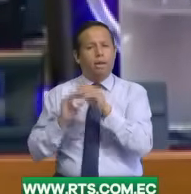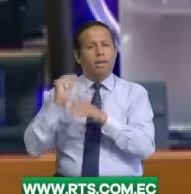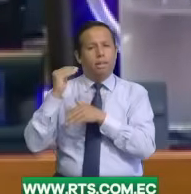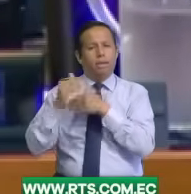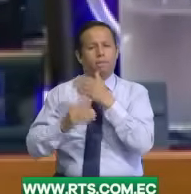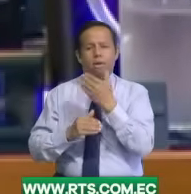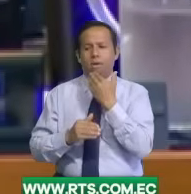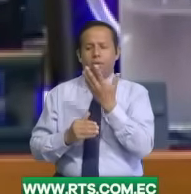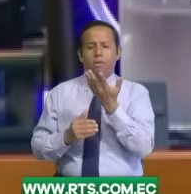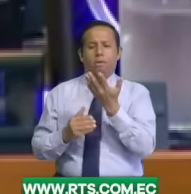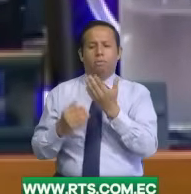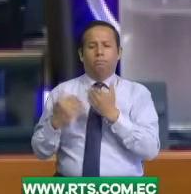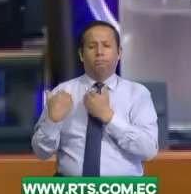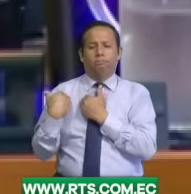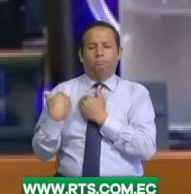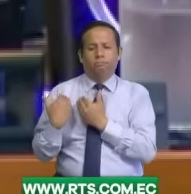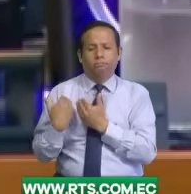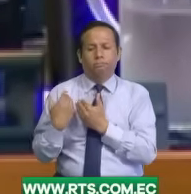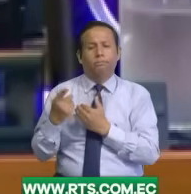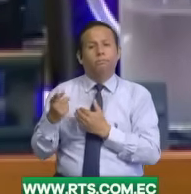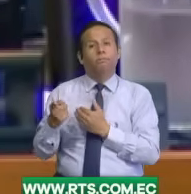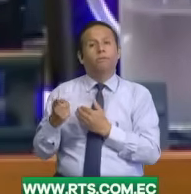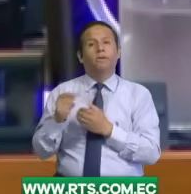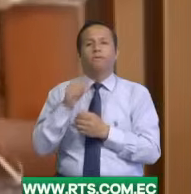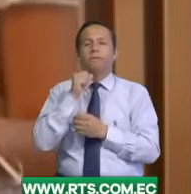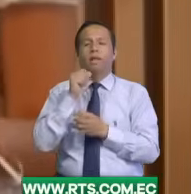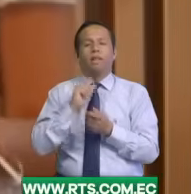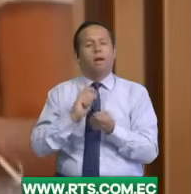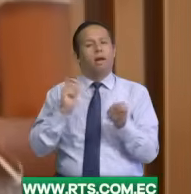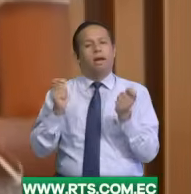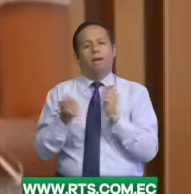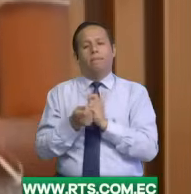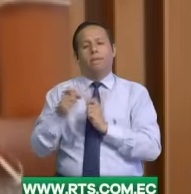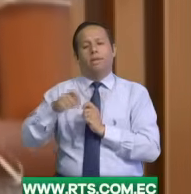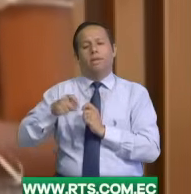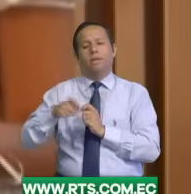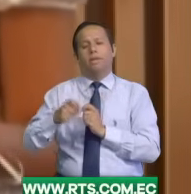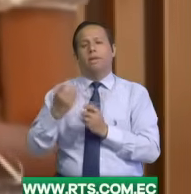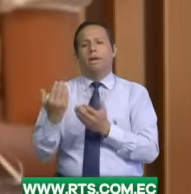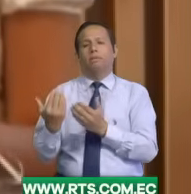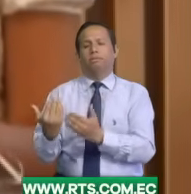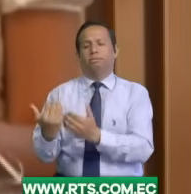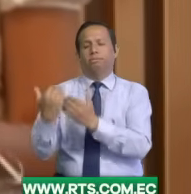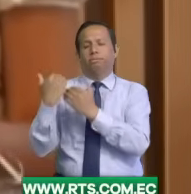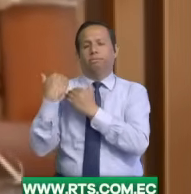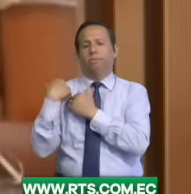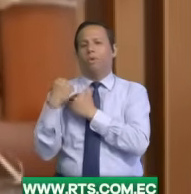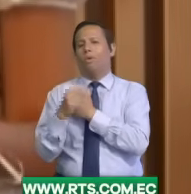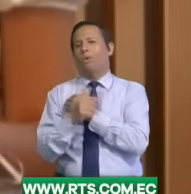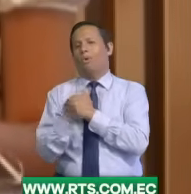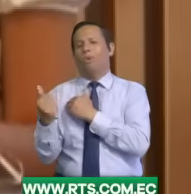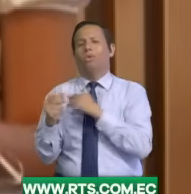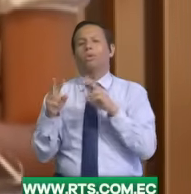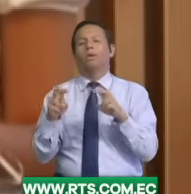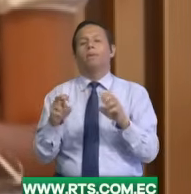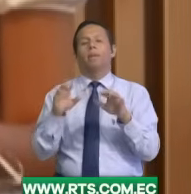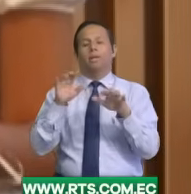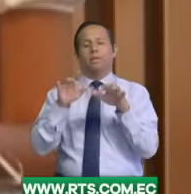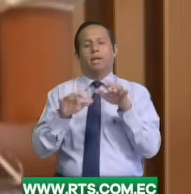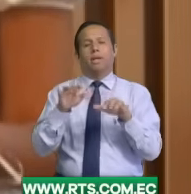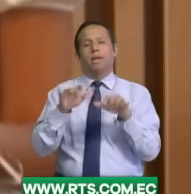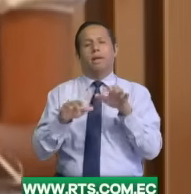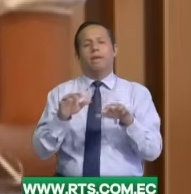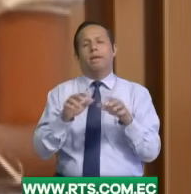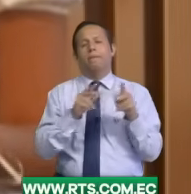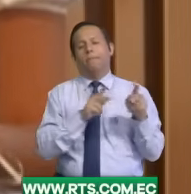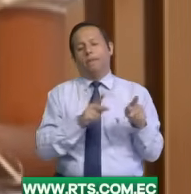no logró posesionarse por un reajuste de funciones que la llevó a desempeñar la titularidad de la Secretaría de